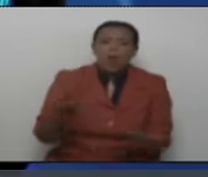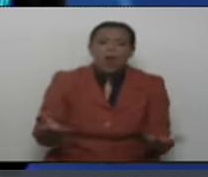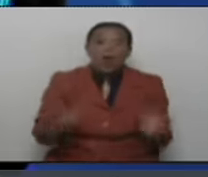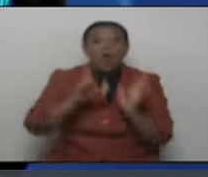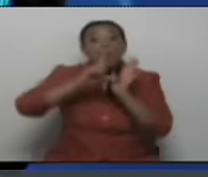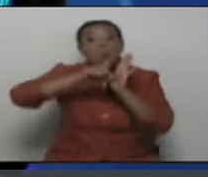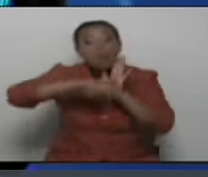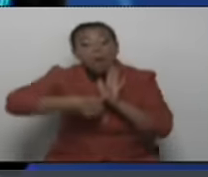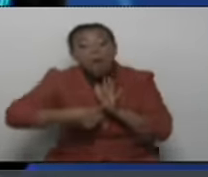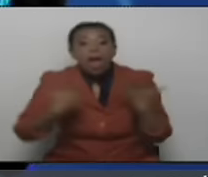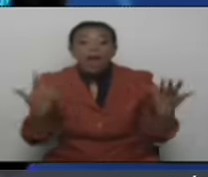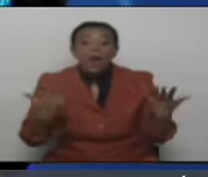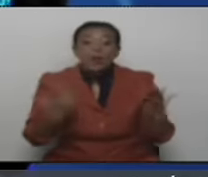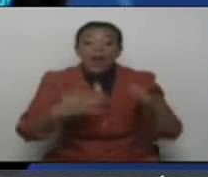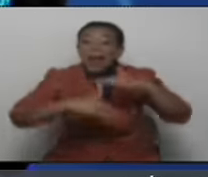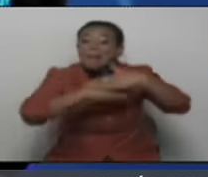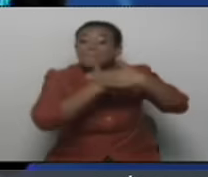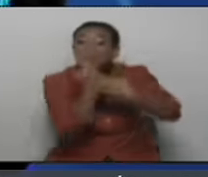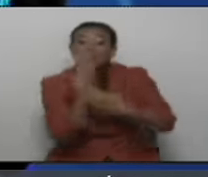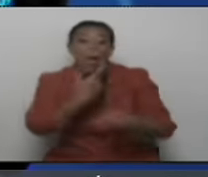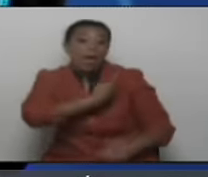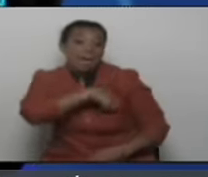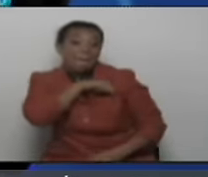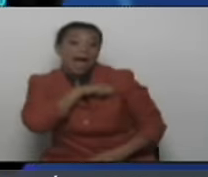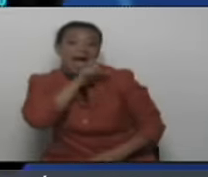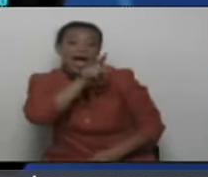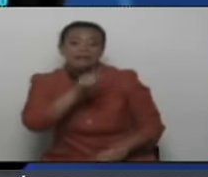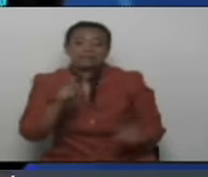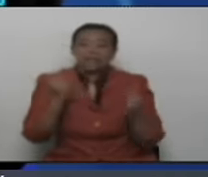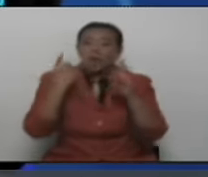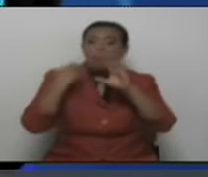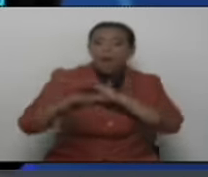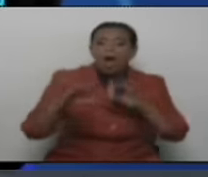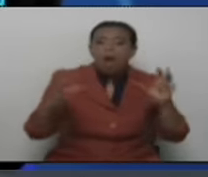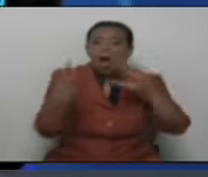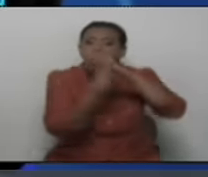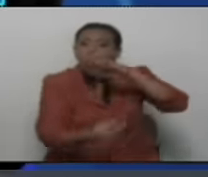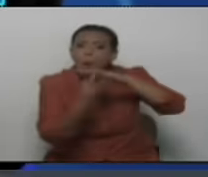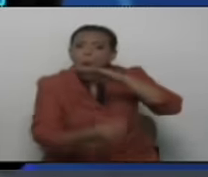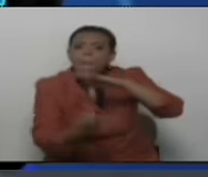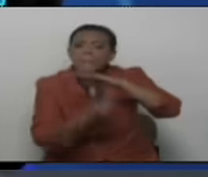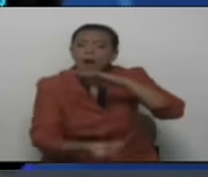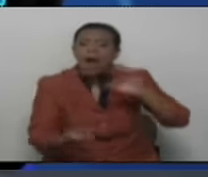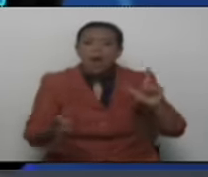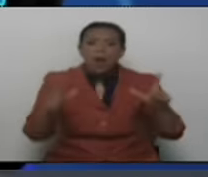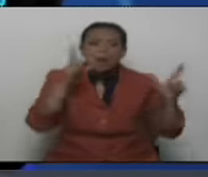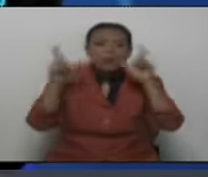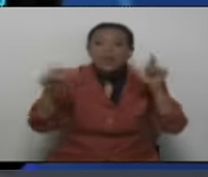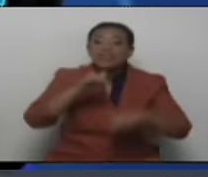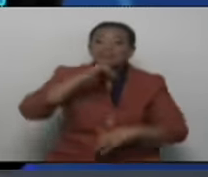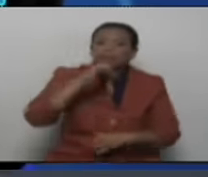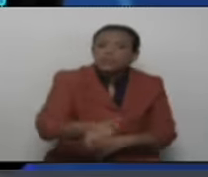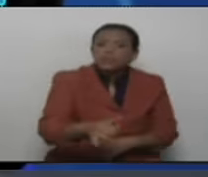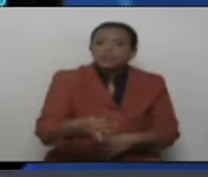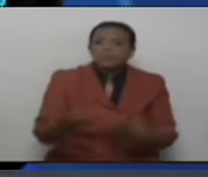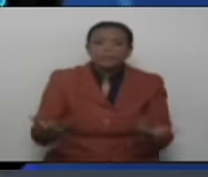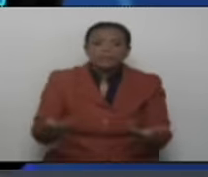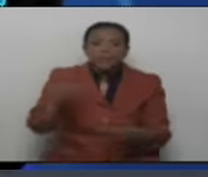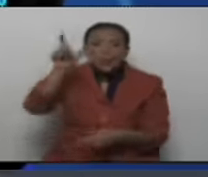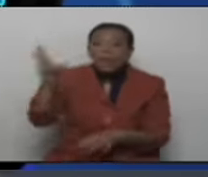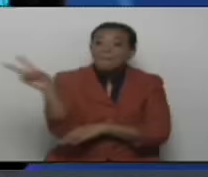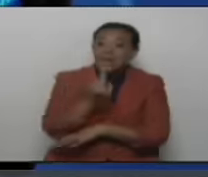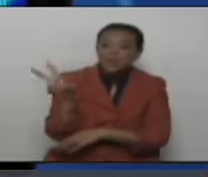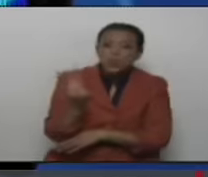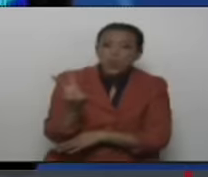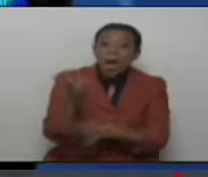Luego era la madrugada de España y sacaron otros audios de que habían denunciado que en Venezuela